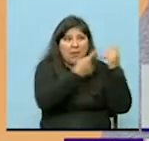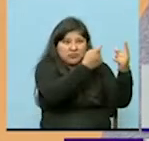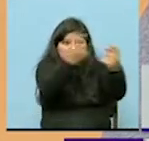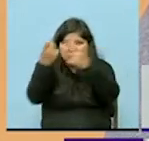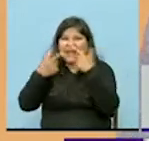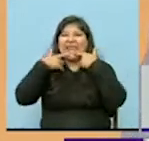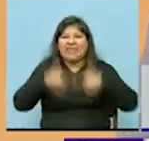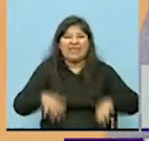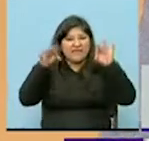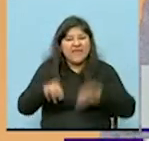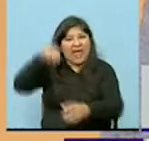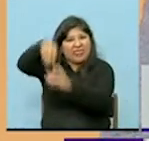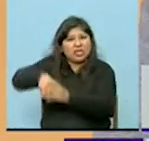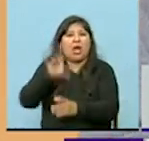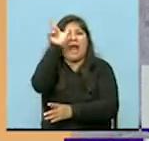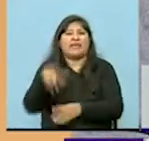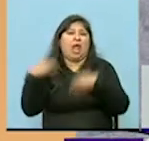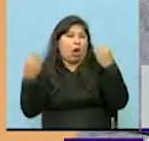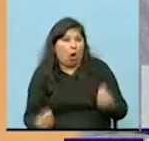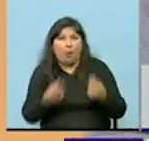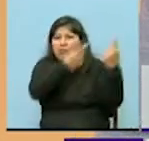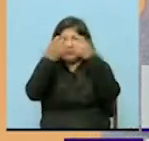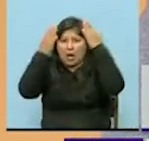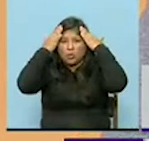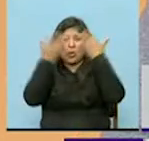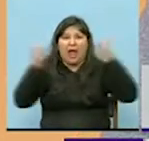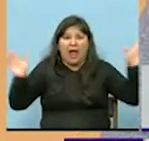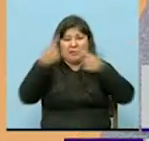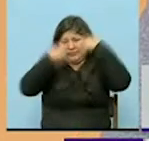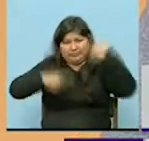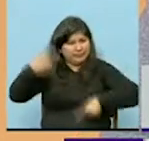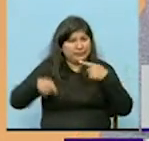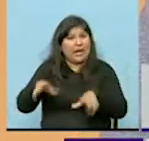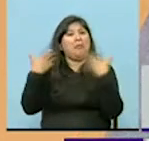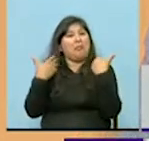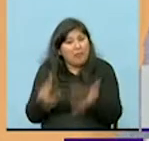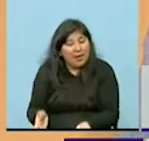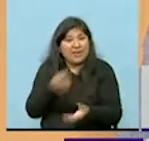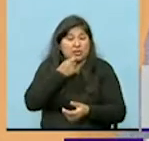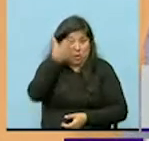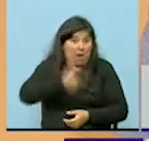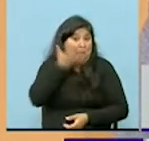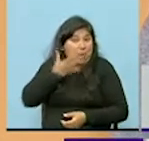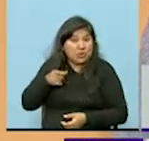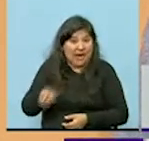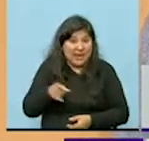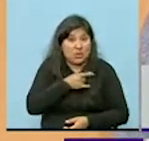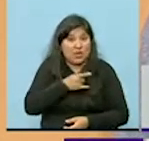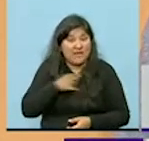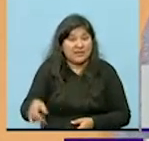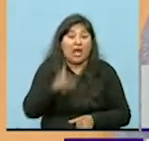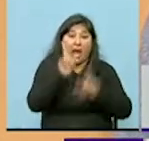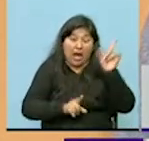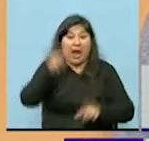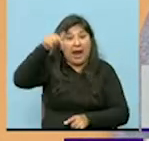chicos que han ido a la universidad aunque sea un año o dos que tienen un nivel de educación aunque no se hayan recibido e incluso con un país con mucho profesional